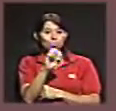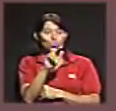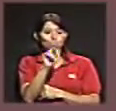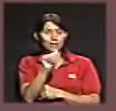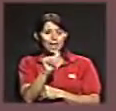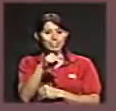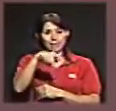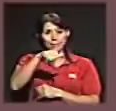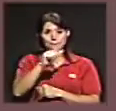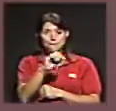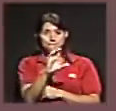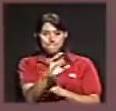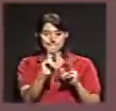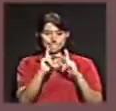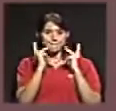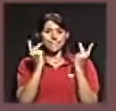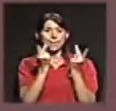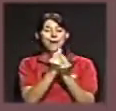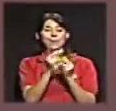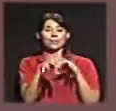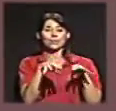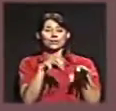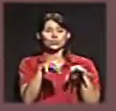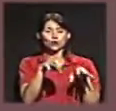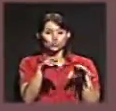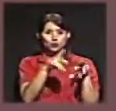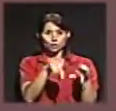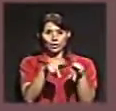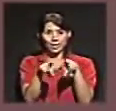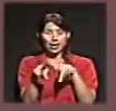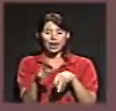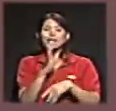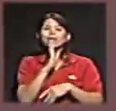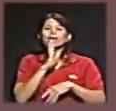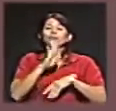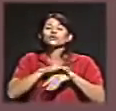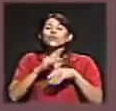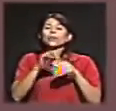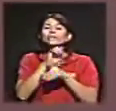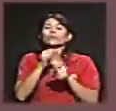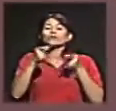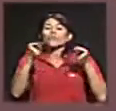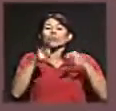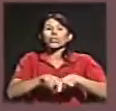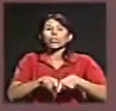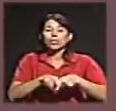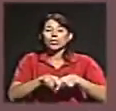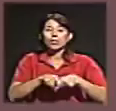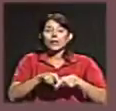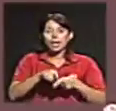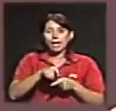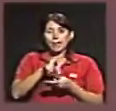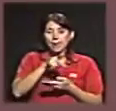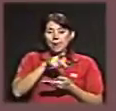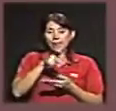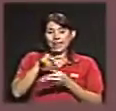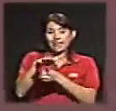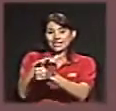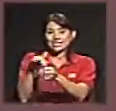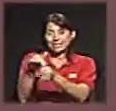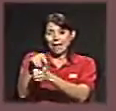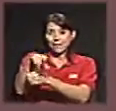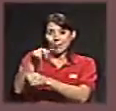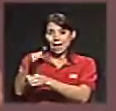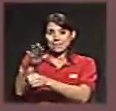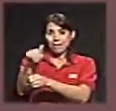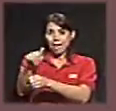conversamos acerca del conflicto que se ha suscitado en la Isla Plata frente a Playa Flamingo, donde una empresa